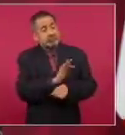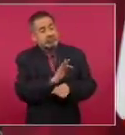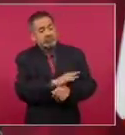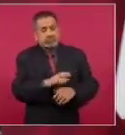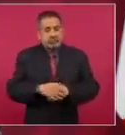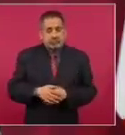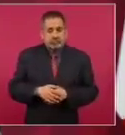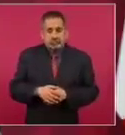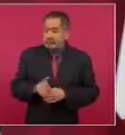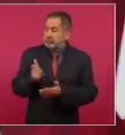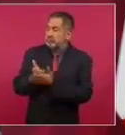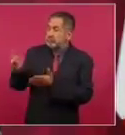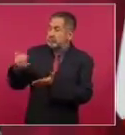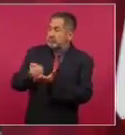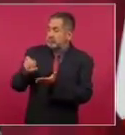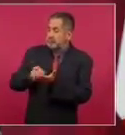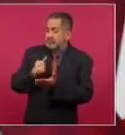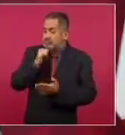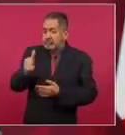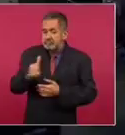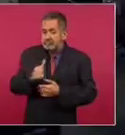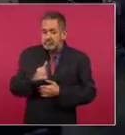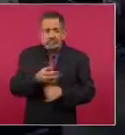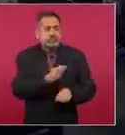la hacienda pública.